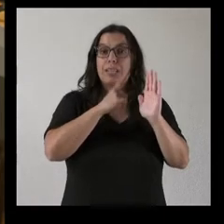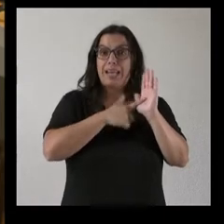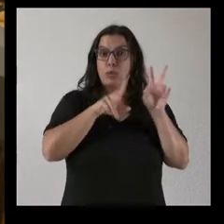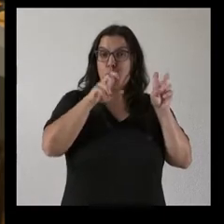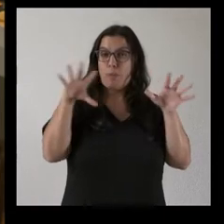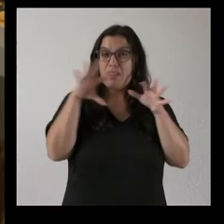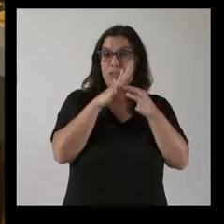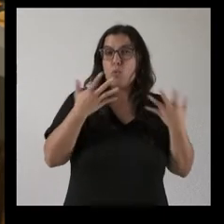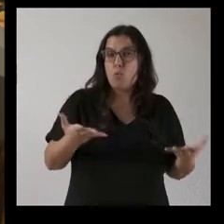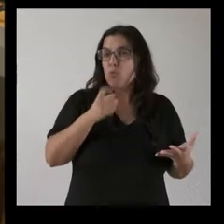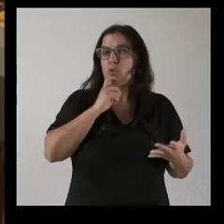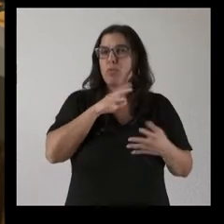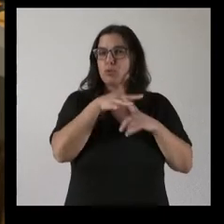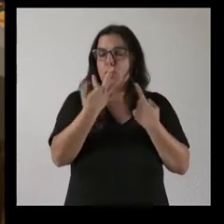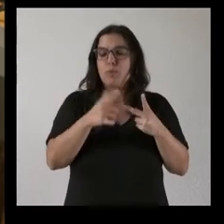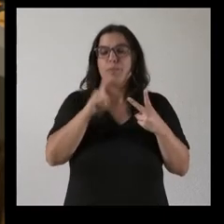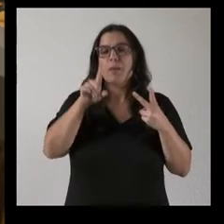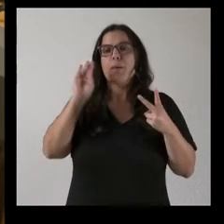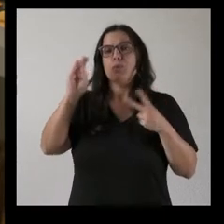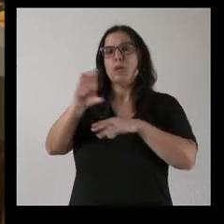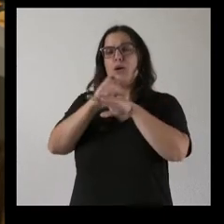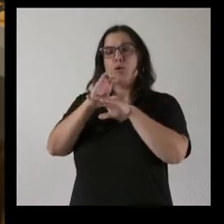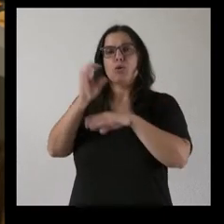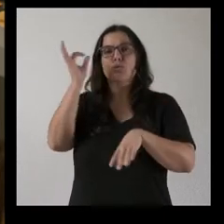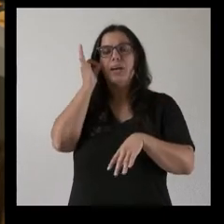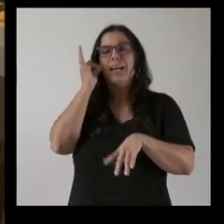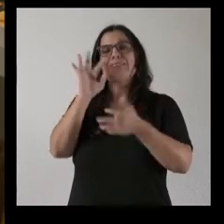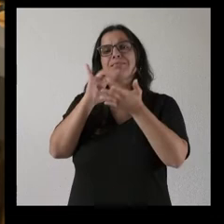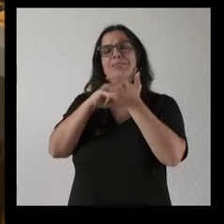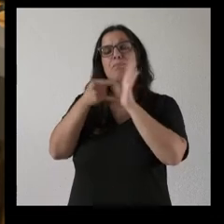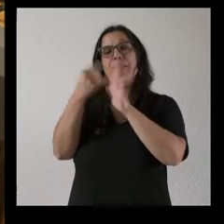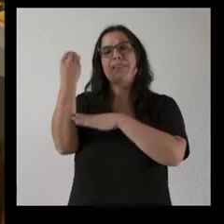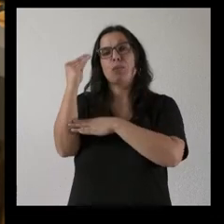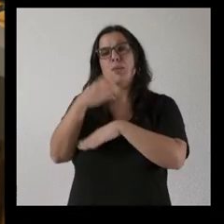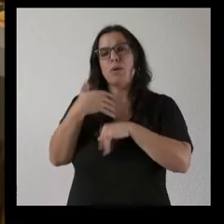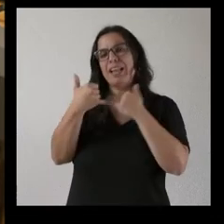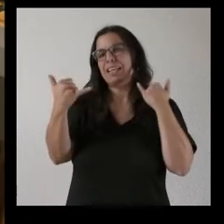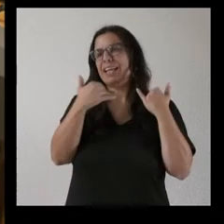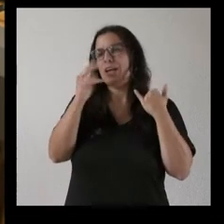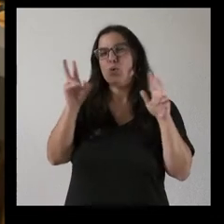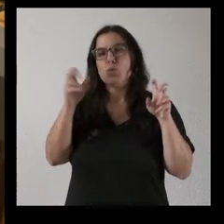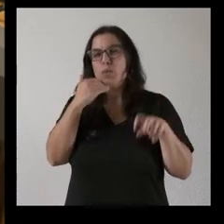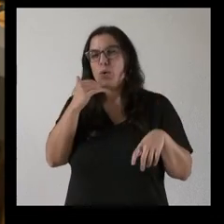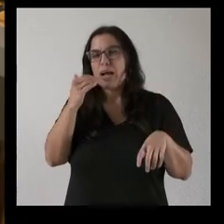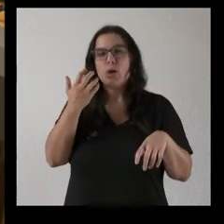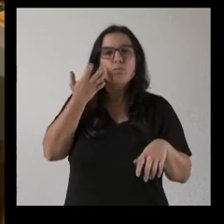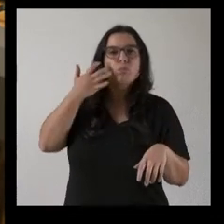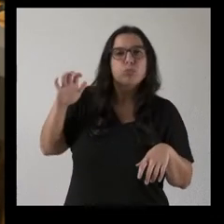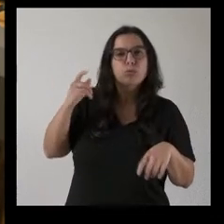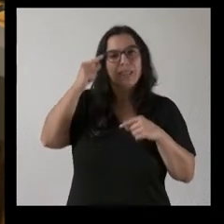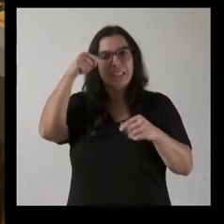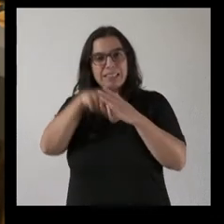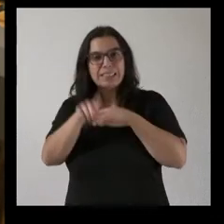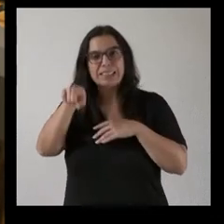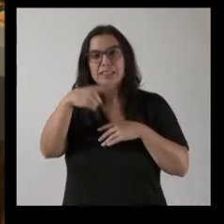también quería preguntarle a la consejera por el plan de juventud no sé si nos puede comentar alguna línea novedosa que pueda haber si está tan detallado o no